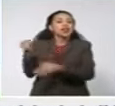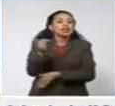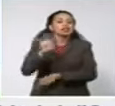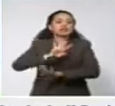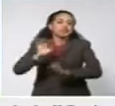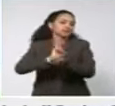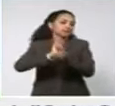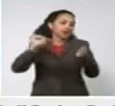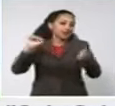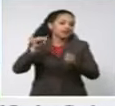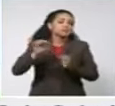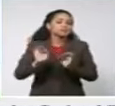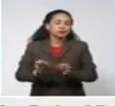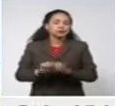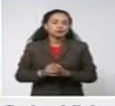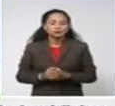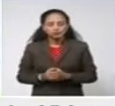la enfermedad.